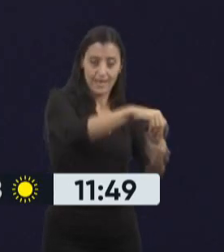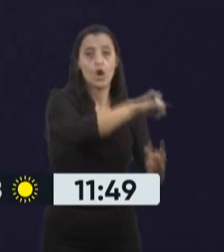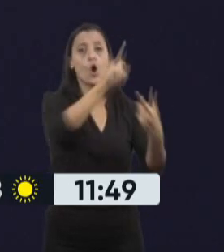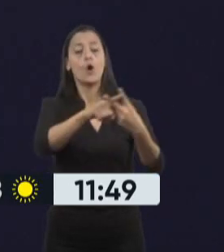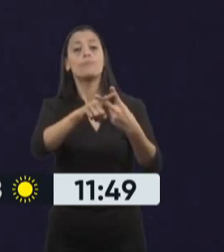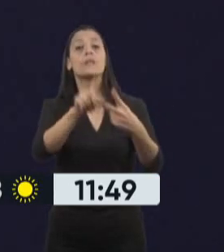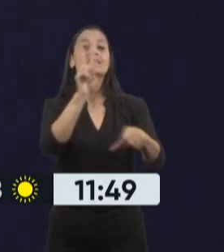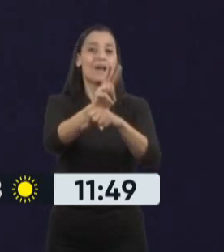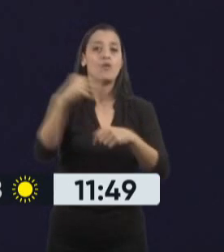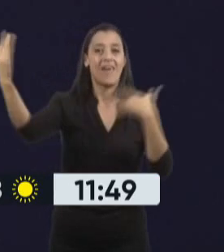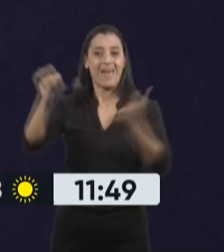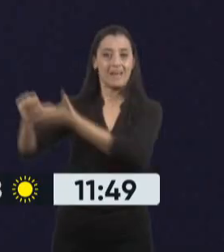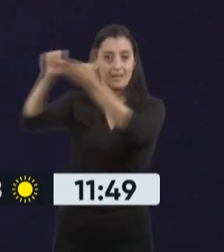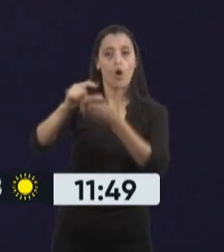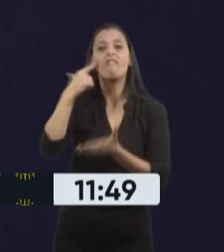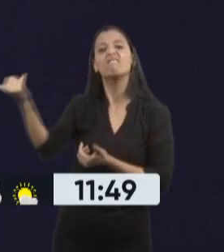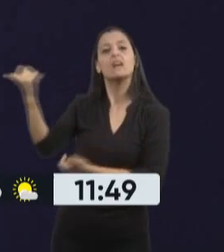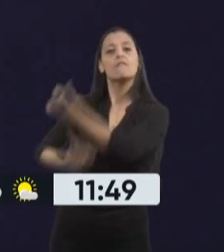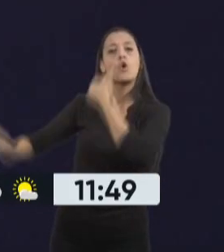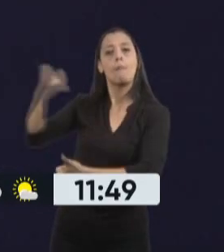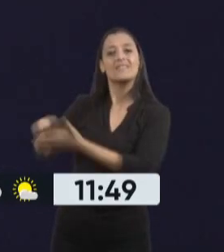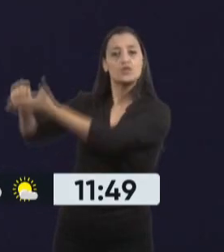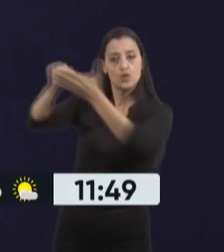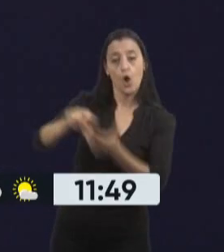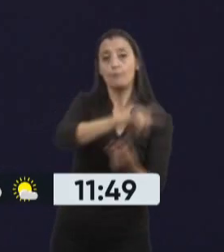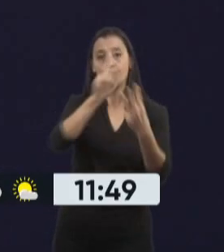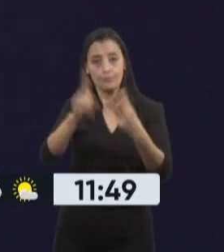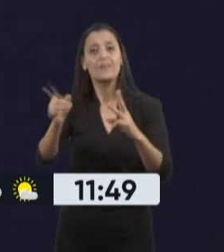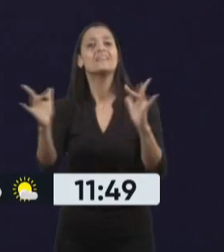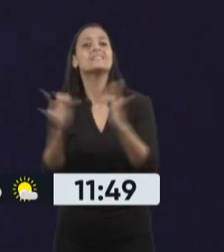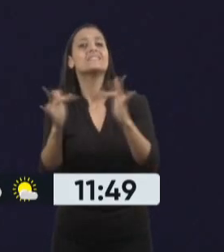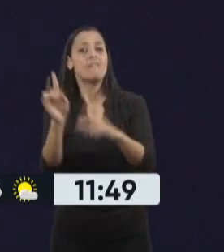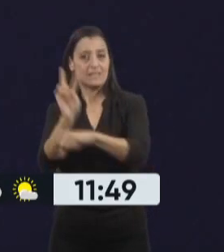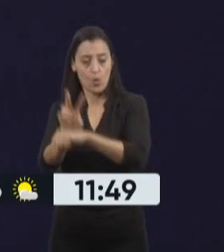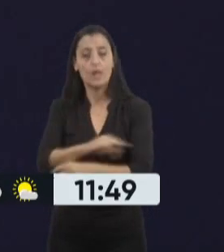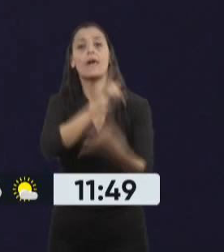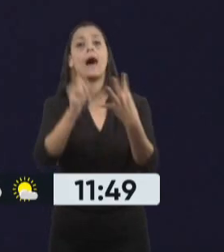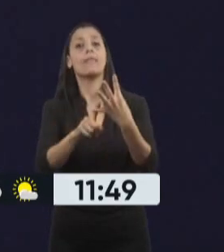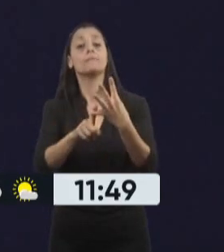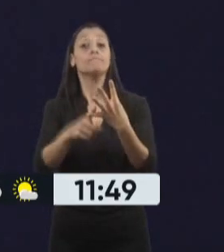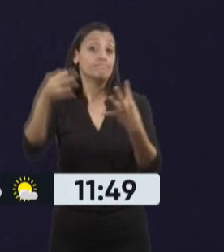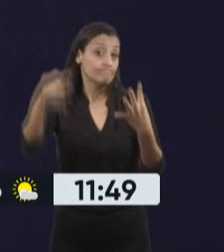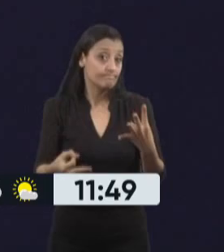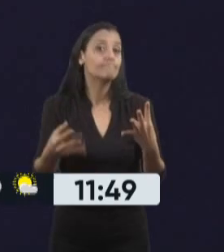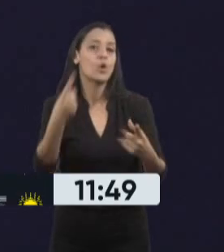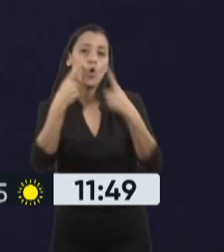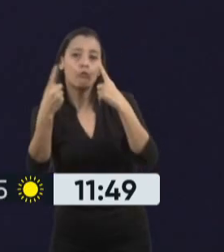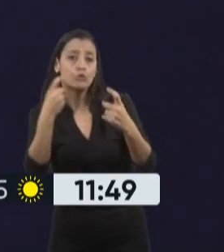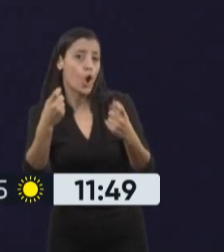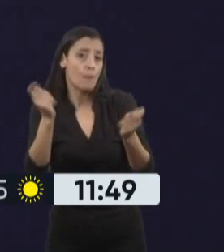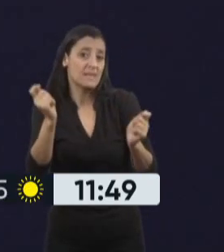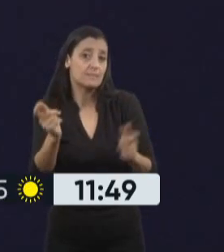seguridad exterior o para recopilar datos del exterior, otra es para ciberseguridad y la otra es para efectivamente controlar al